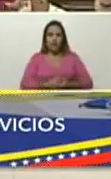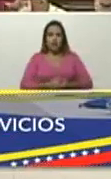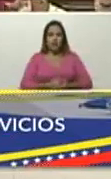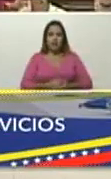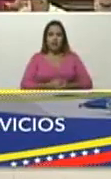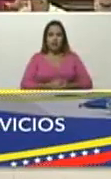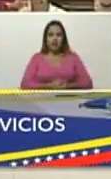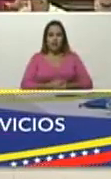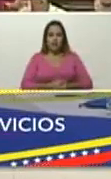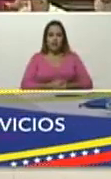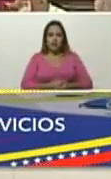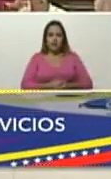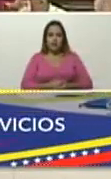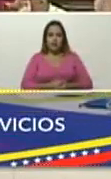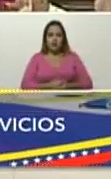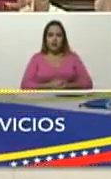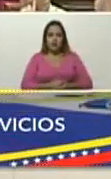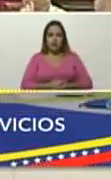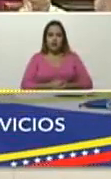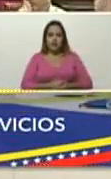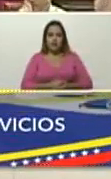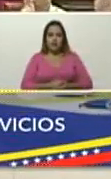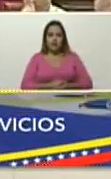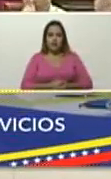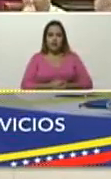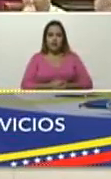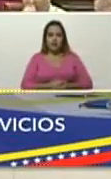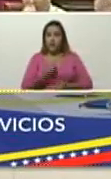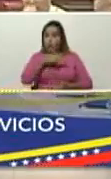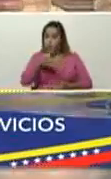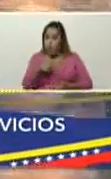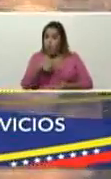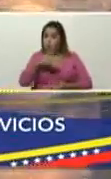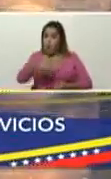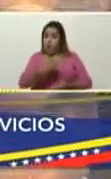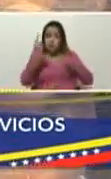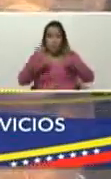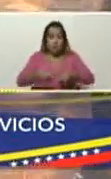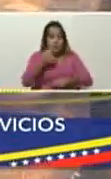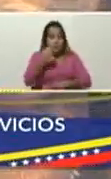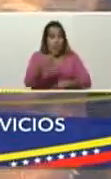Las repúblicas aéreas, habló Bolívar. Y nosotros pudiéramos también decir los liderazgos